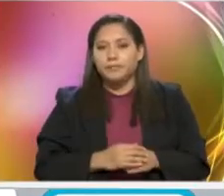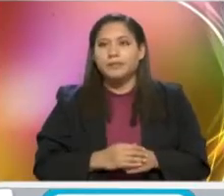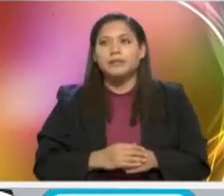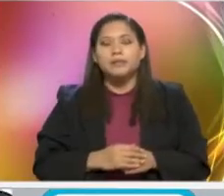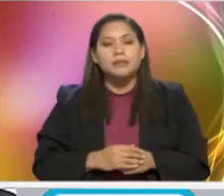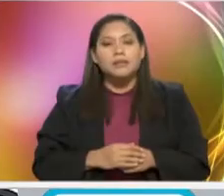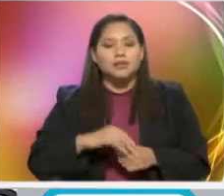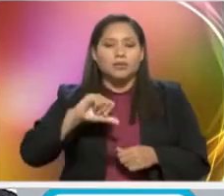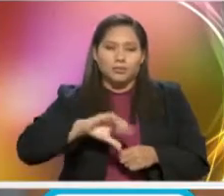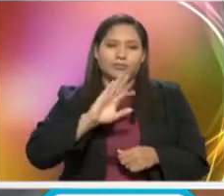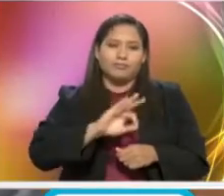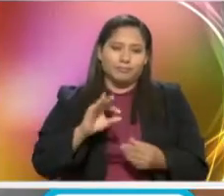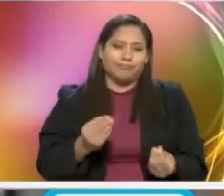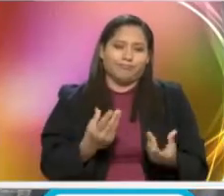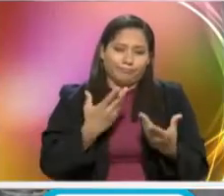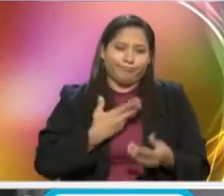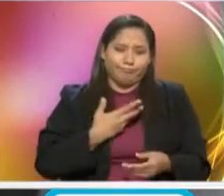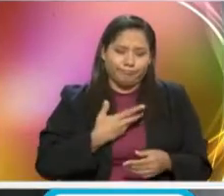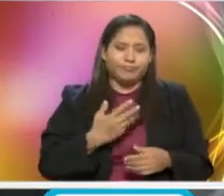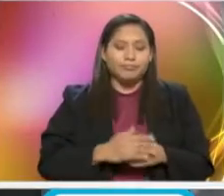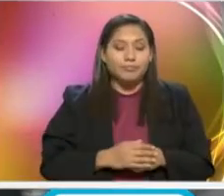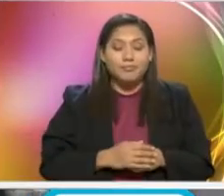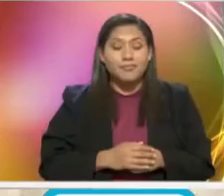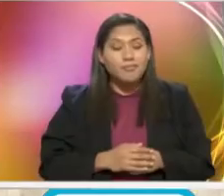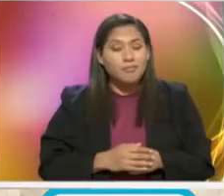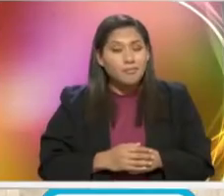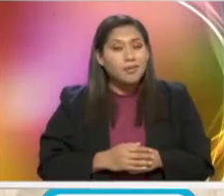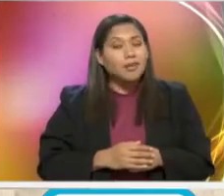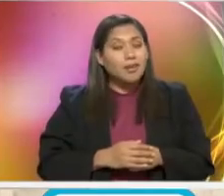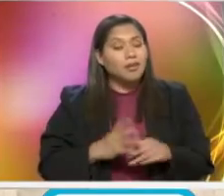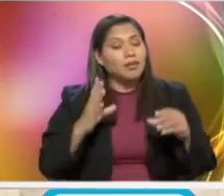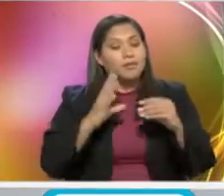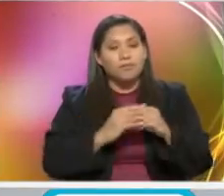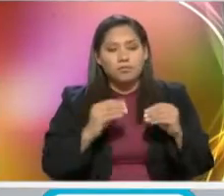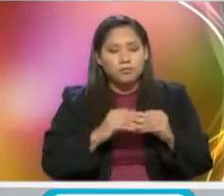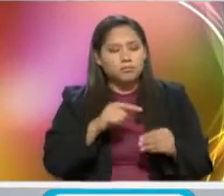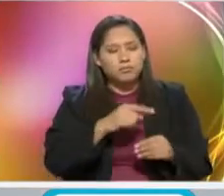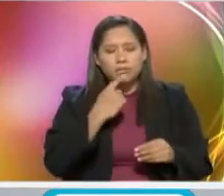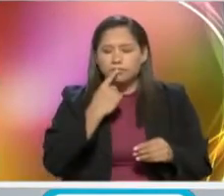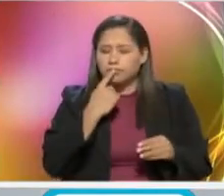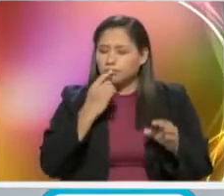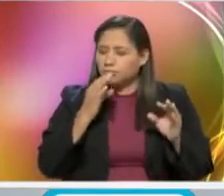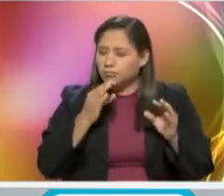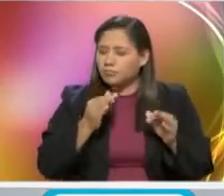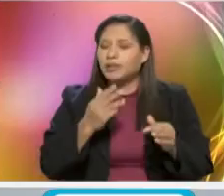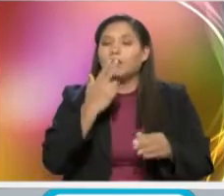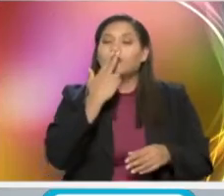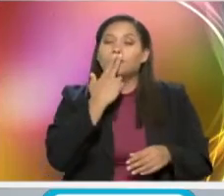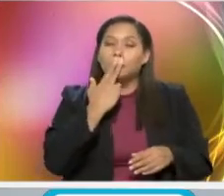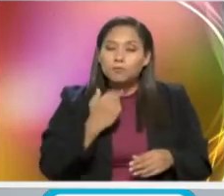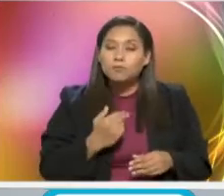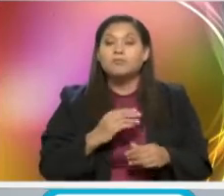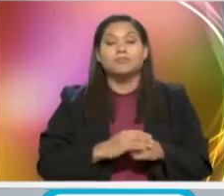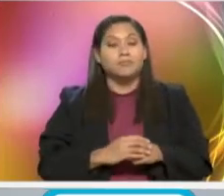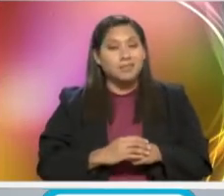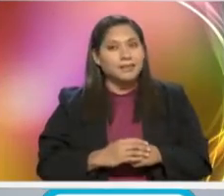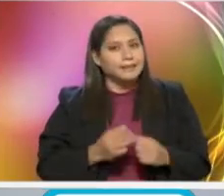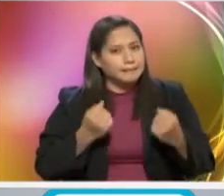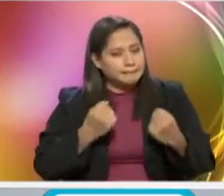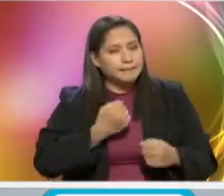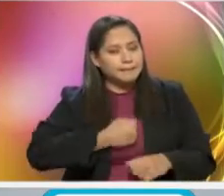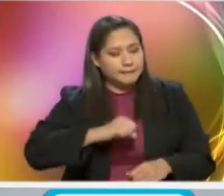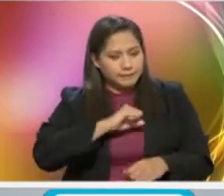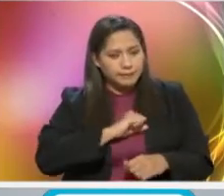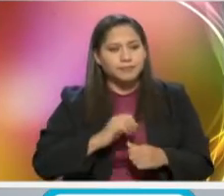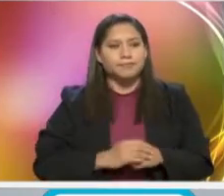evidentemente de temporada, que mejor exacto. aprovecharlo, porque de verdad se hacen unas frutas de muy buena calidad, Sí. dulces, sumamente nutritivas, ¿no?